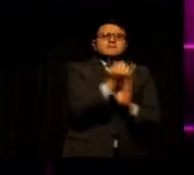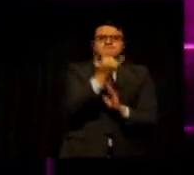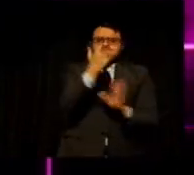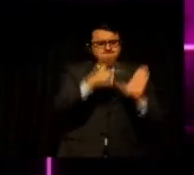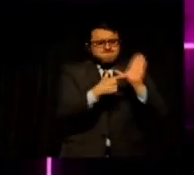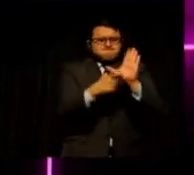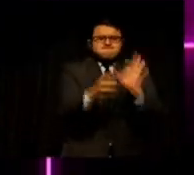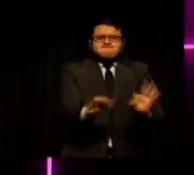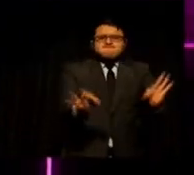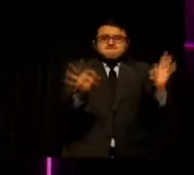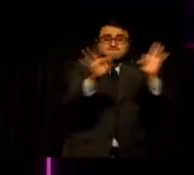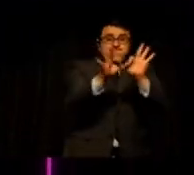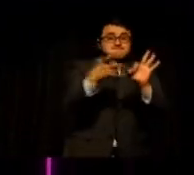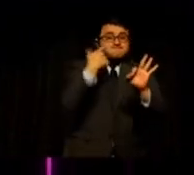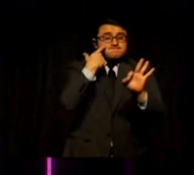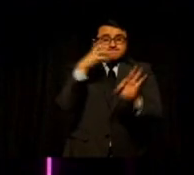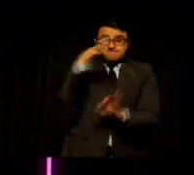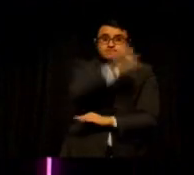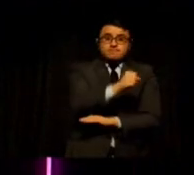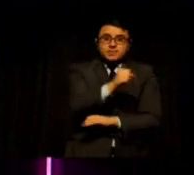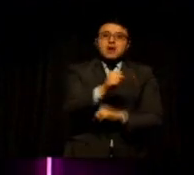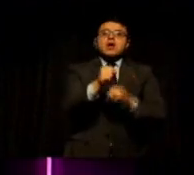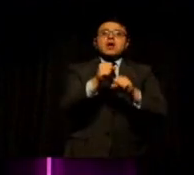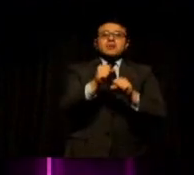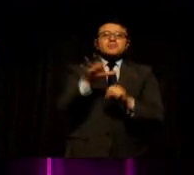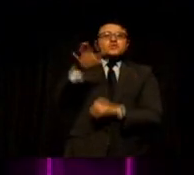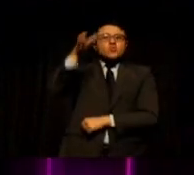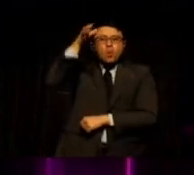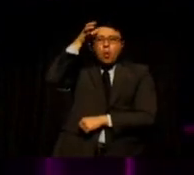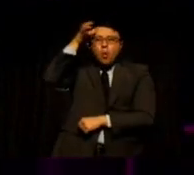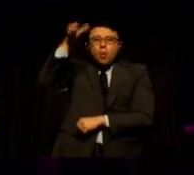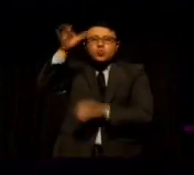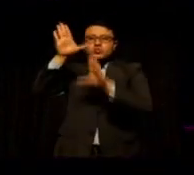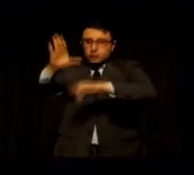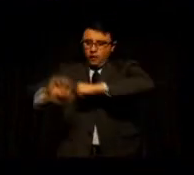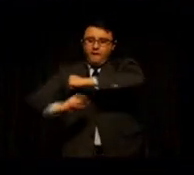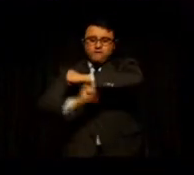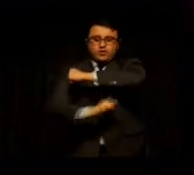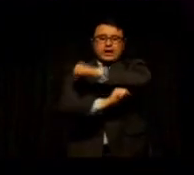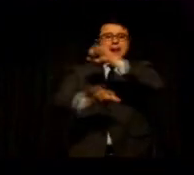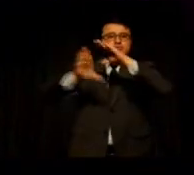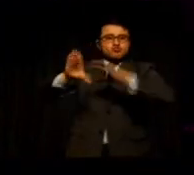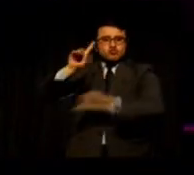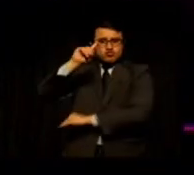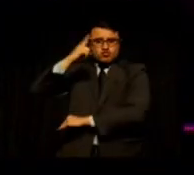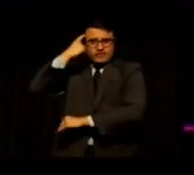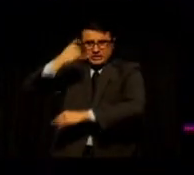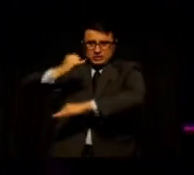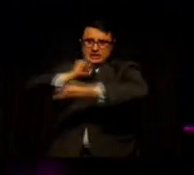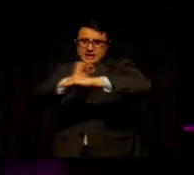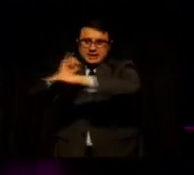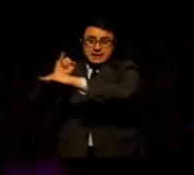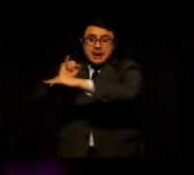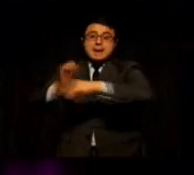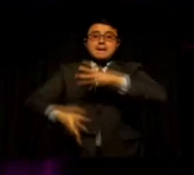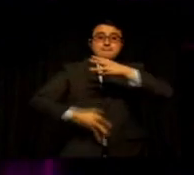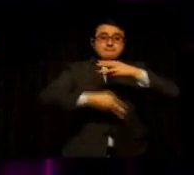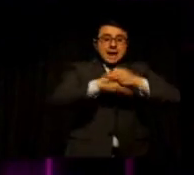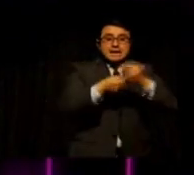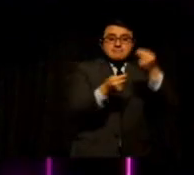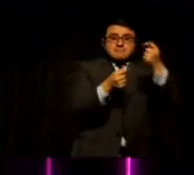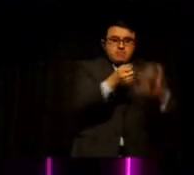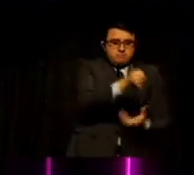fundamental y es que se puede unir el concepto del fortalecimiento institucional con nuevas ventajas de financiamiento de